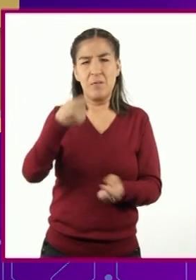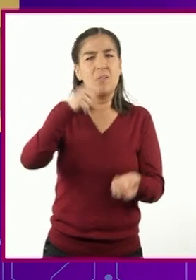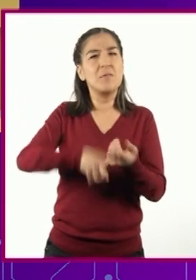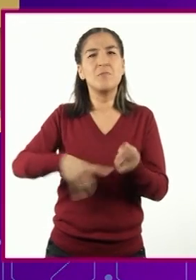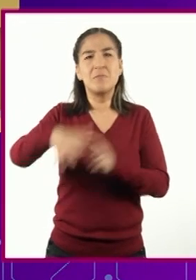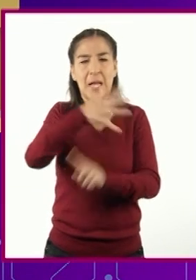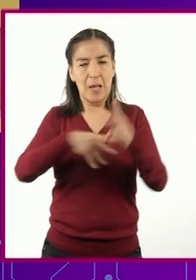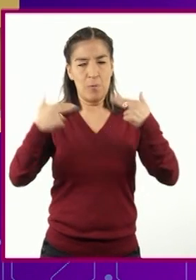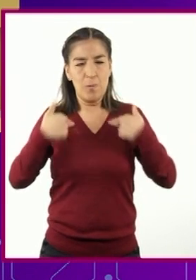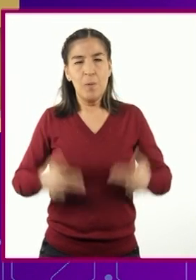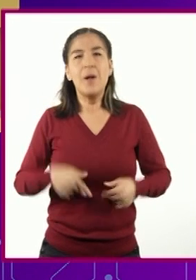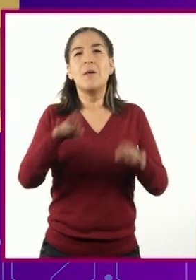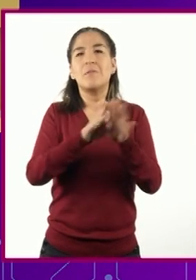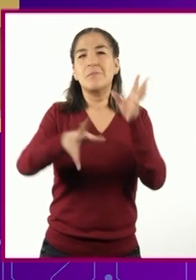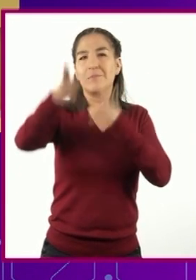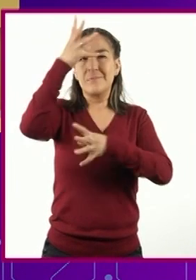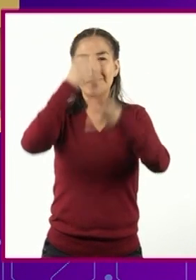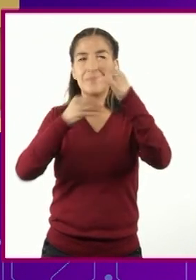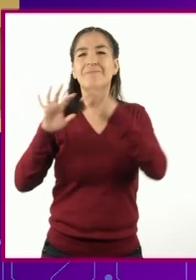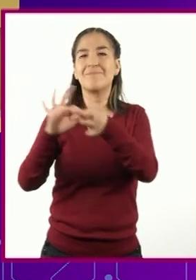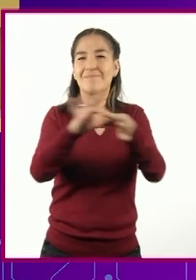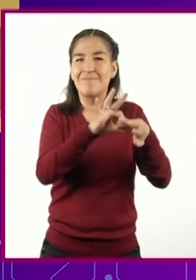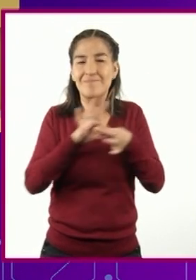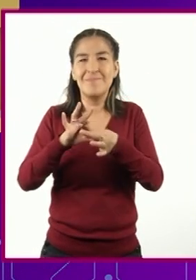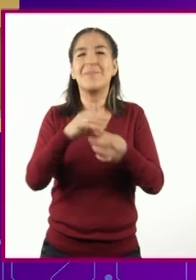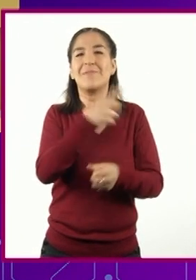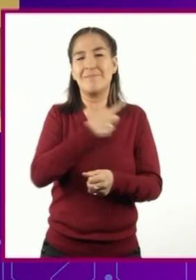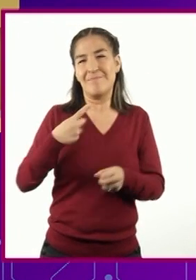sencillo arte de vivir como hermanos.